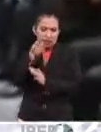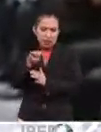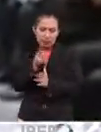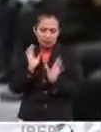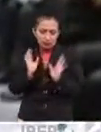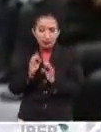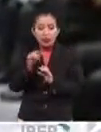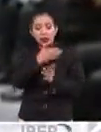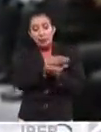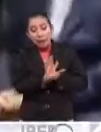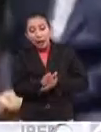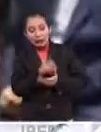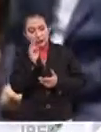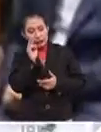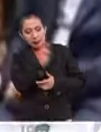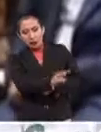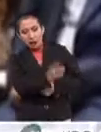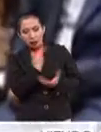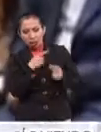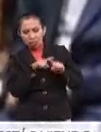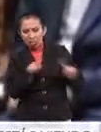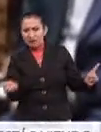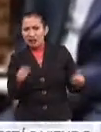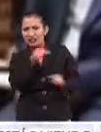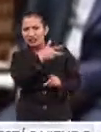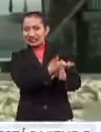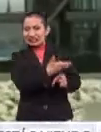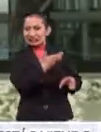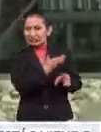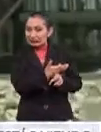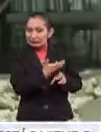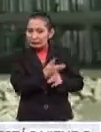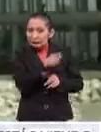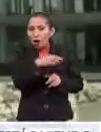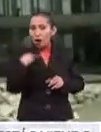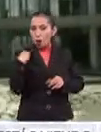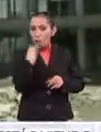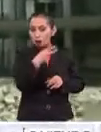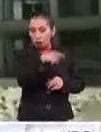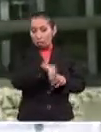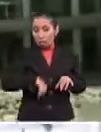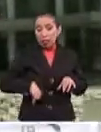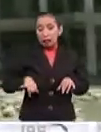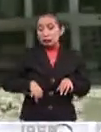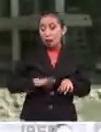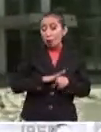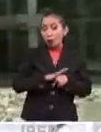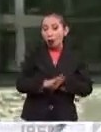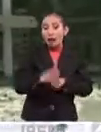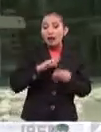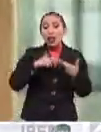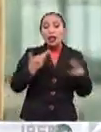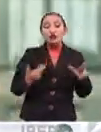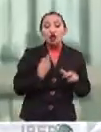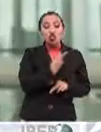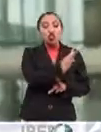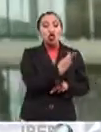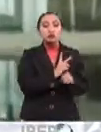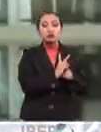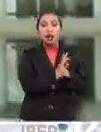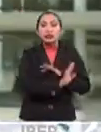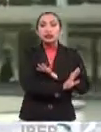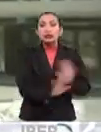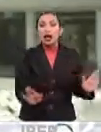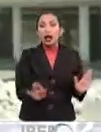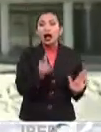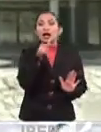lugares, y por el otro lado se ve el gran contraste por parte de los Estados Unidos. Washington está muy interesado en relaciones bilaterales y un comercio